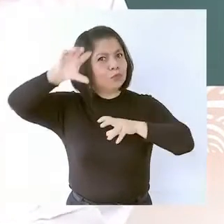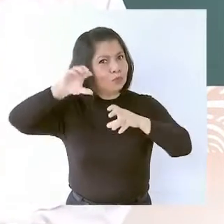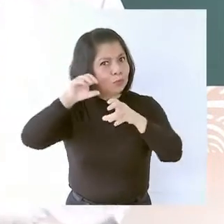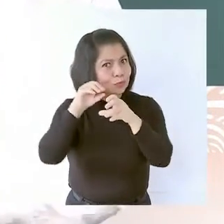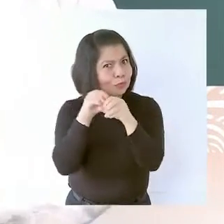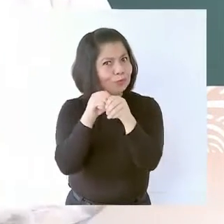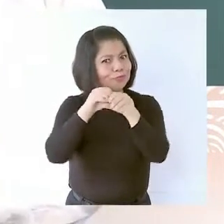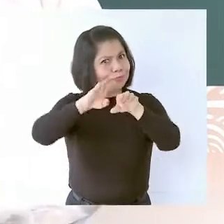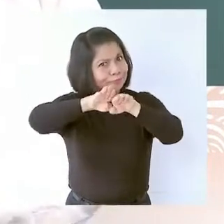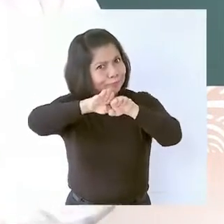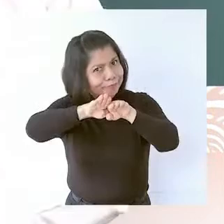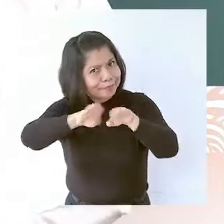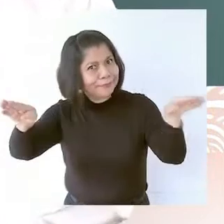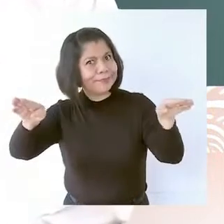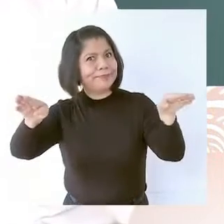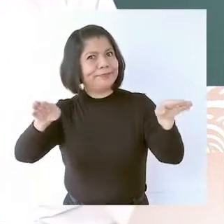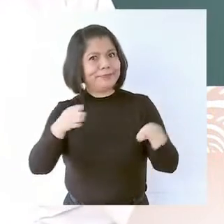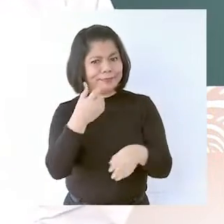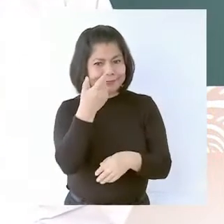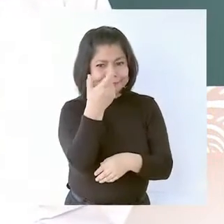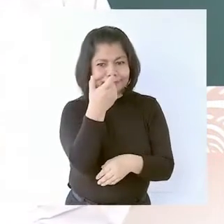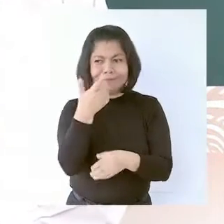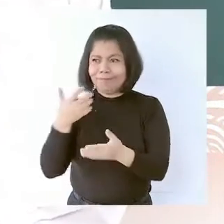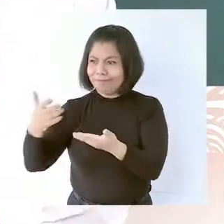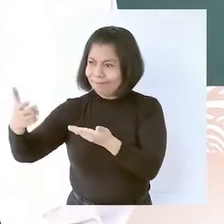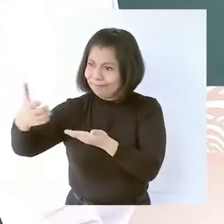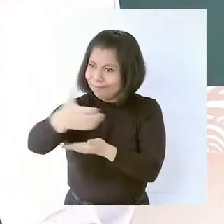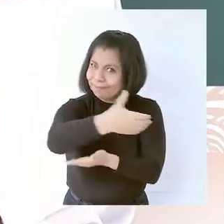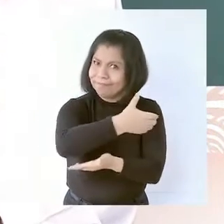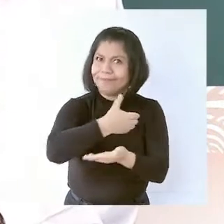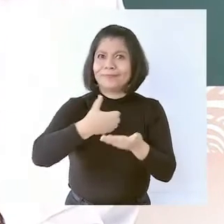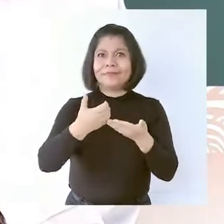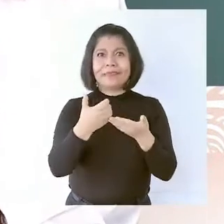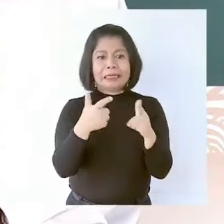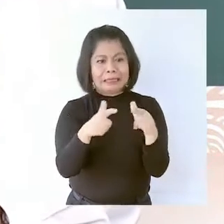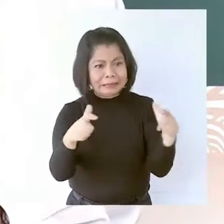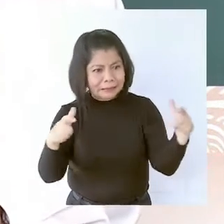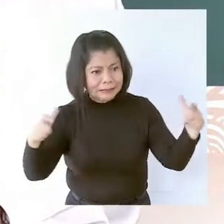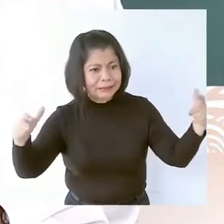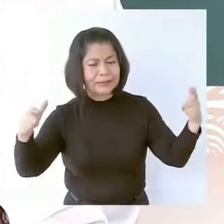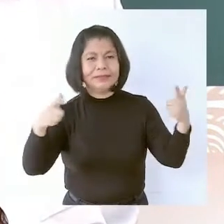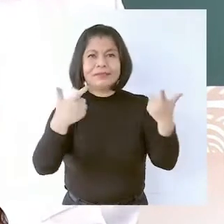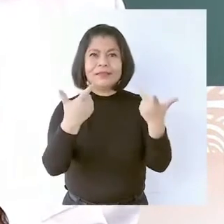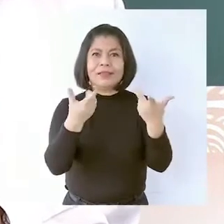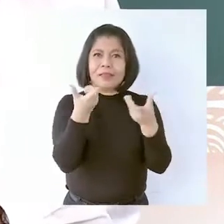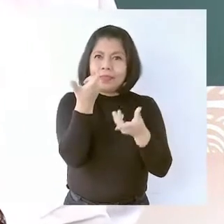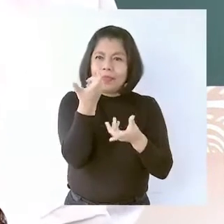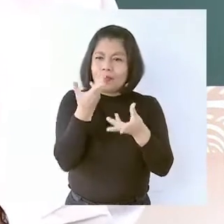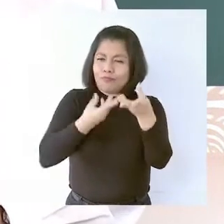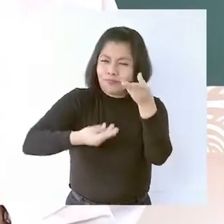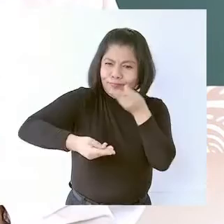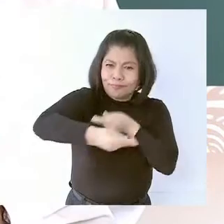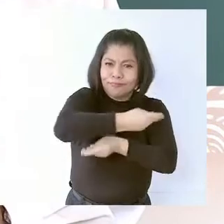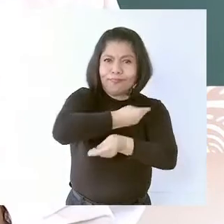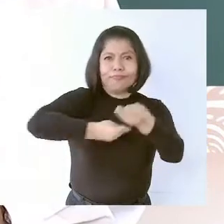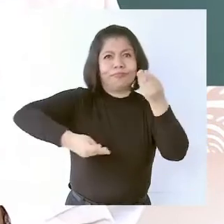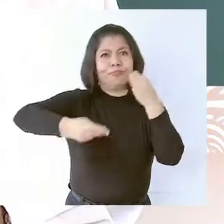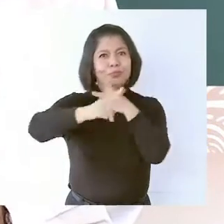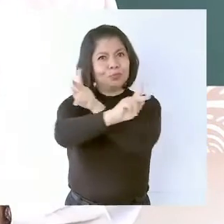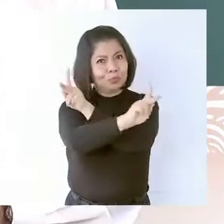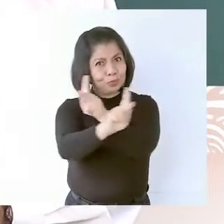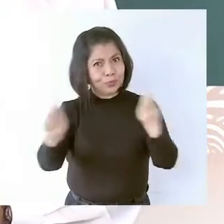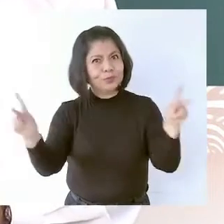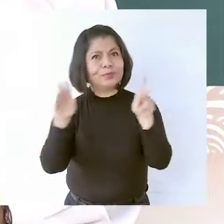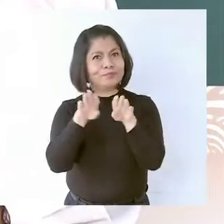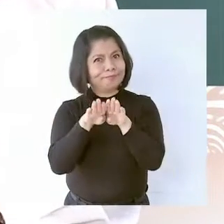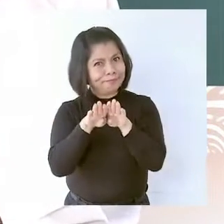país. No es dejar de crecer allá, que sigan creciendo, y estamos apoyando para eso, que